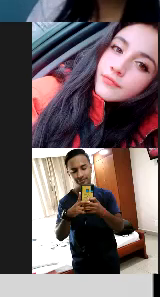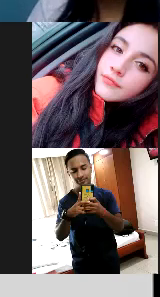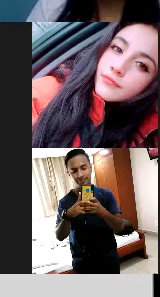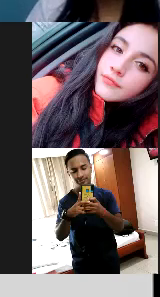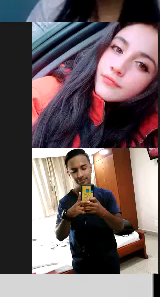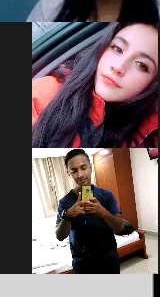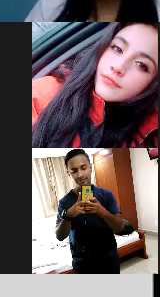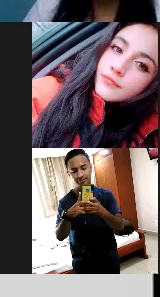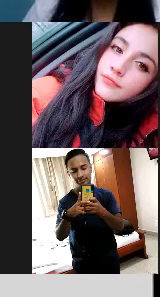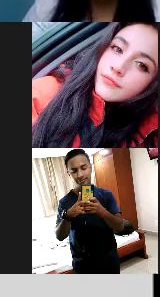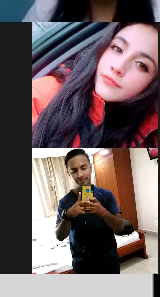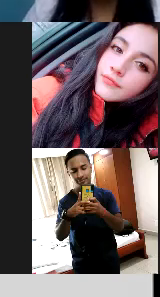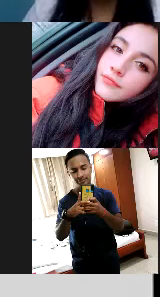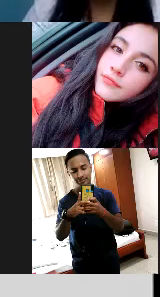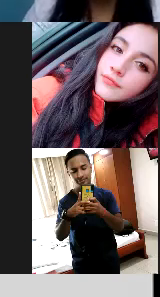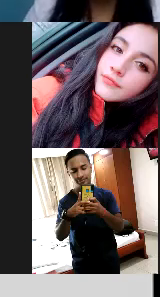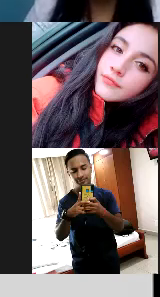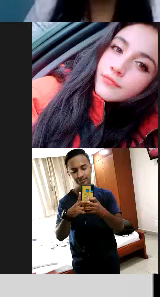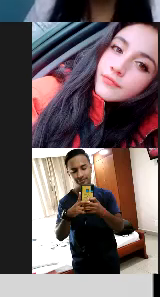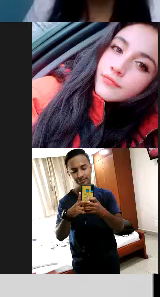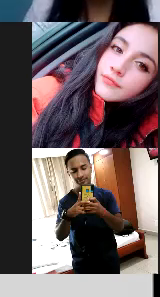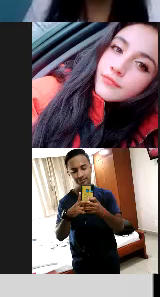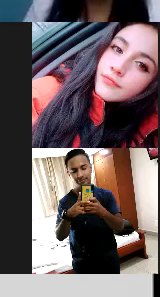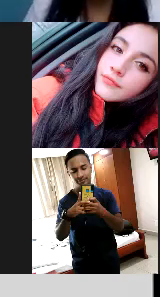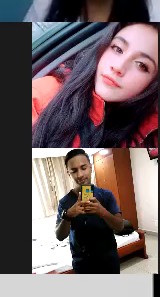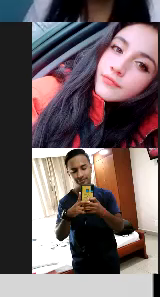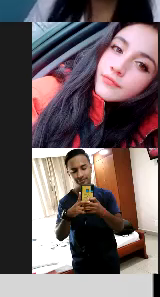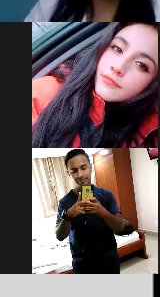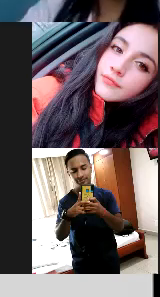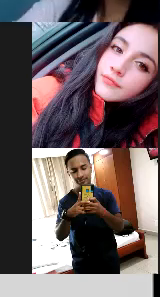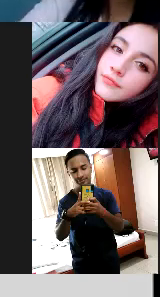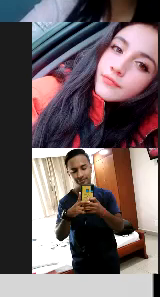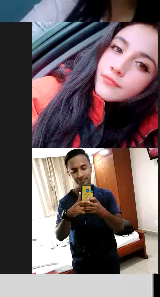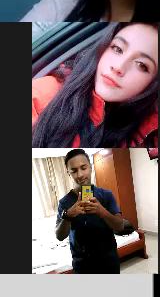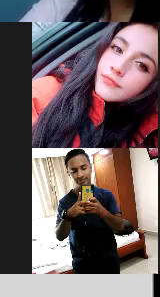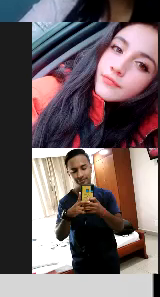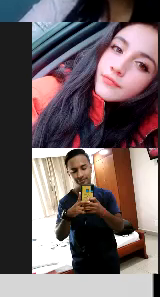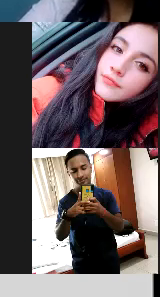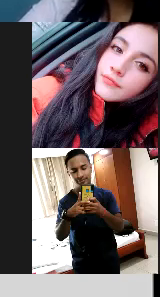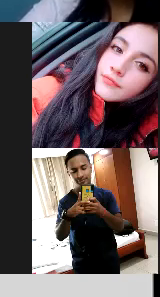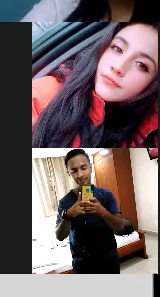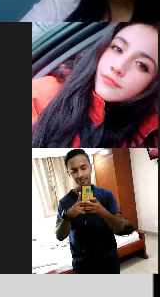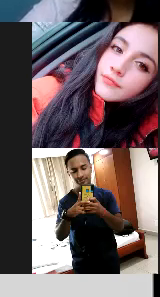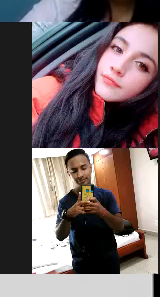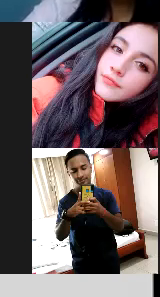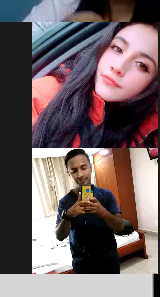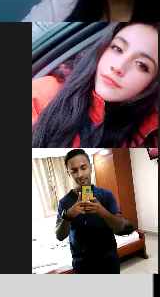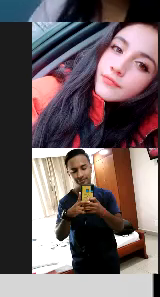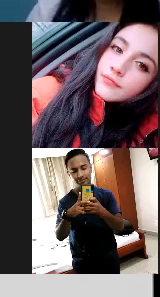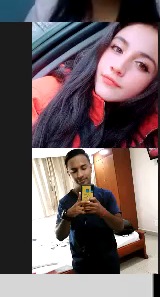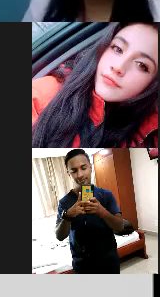aquí engloba específicamente la cuestión del filtrado glomerular. Una enfermedad renal